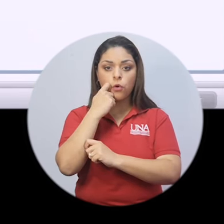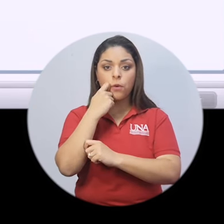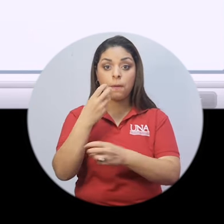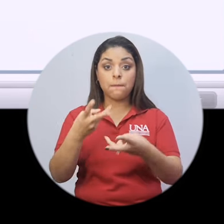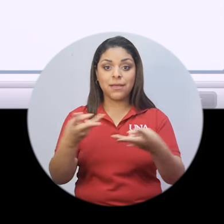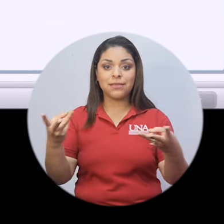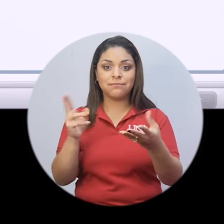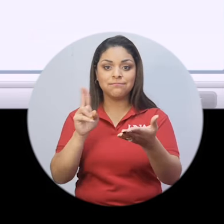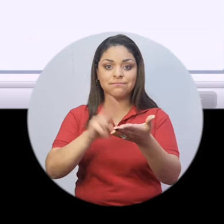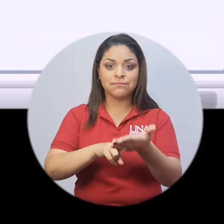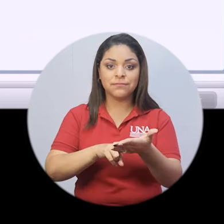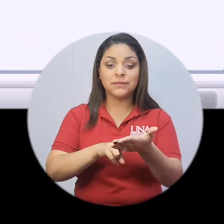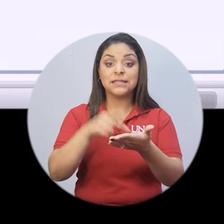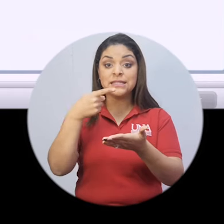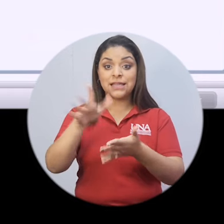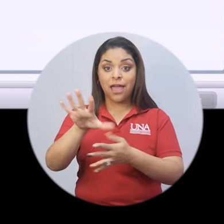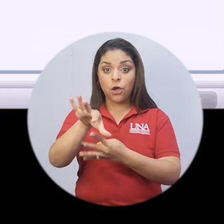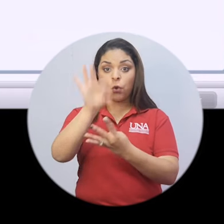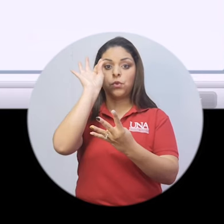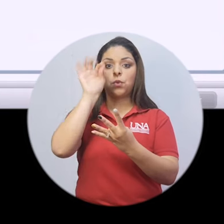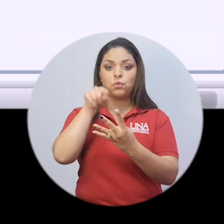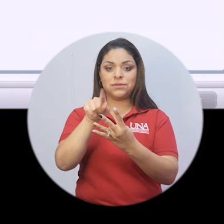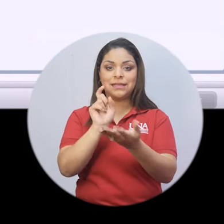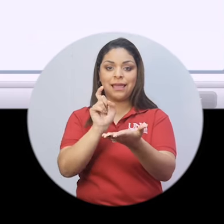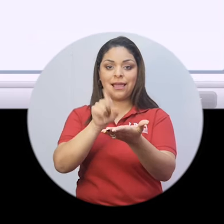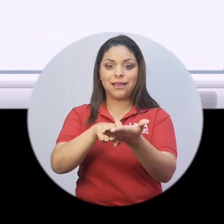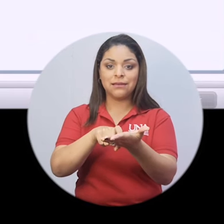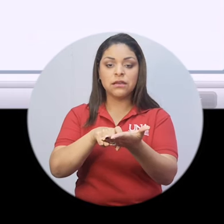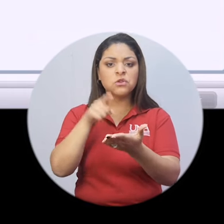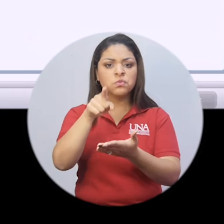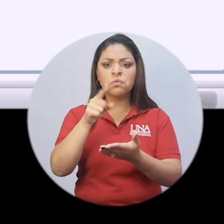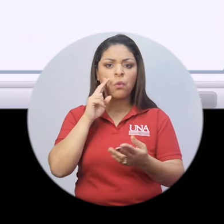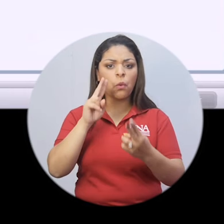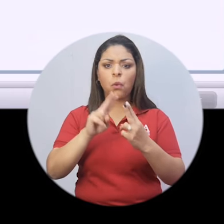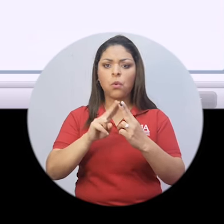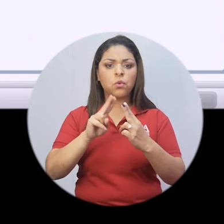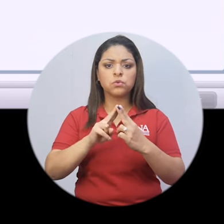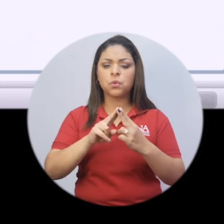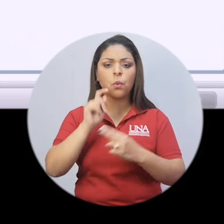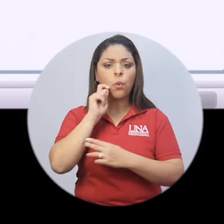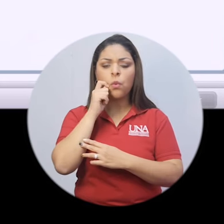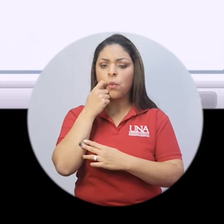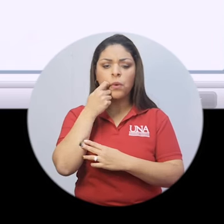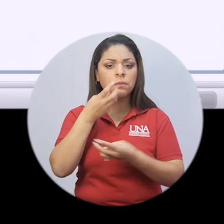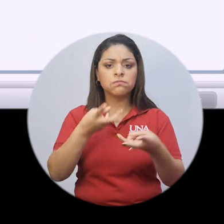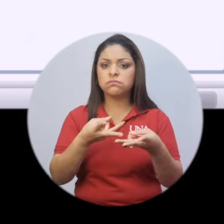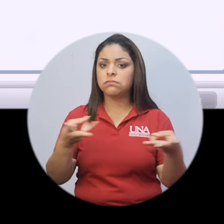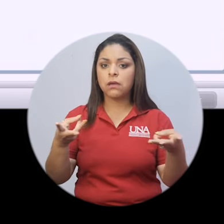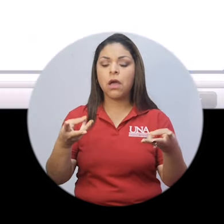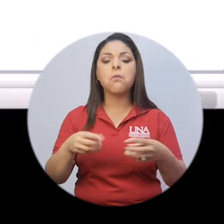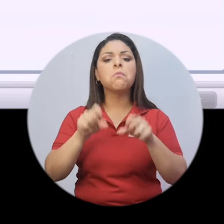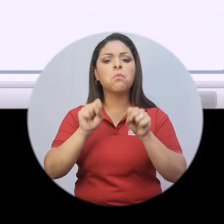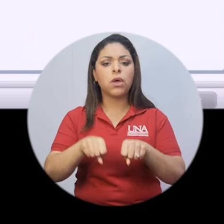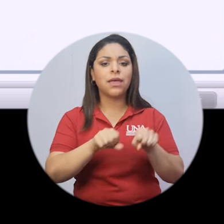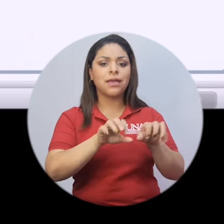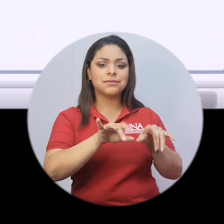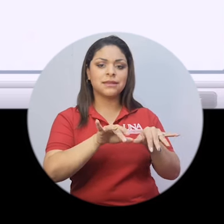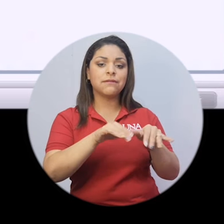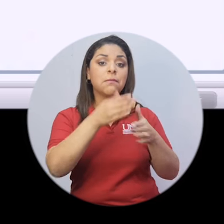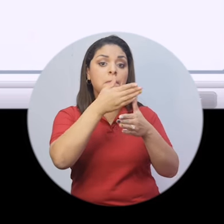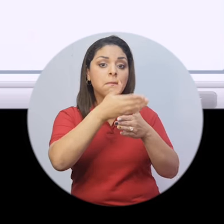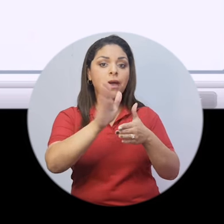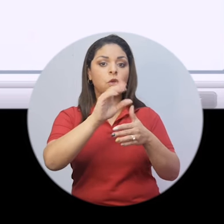buscar. Una vez encontrado, hace clic sobre este. Si no conoces el código de materia, podés